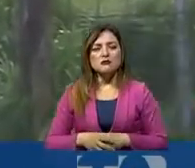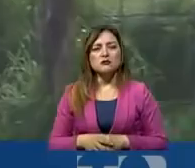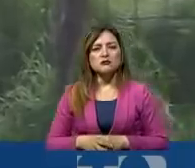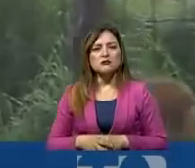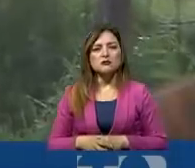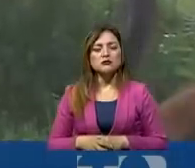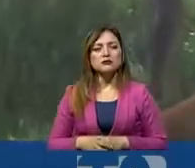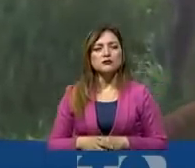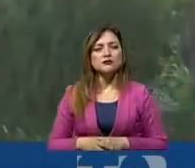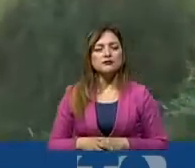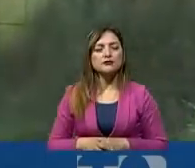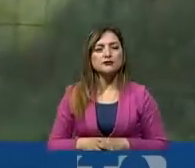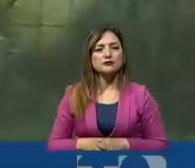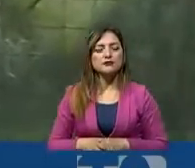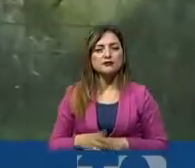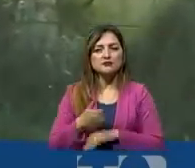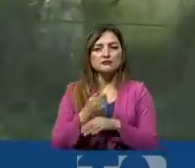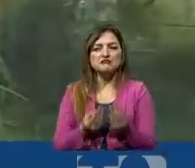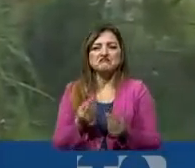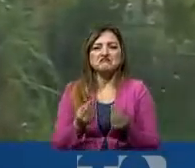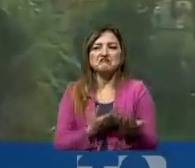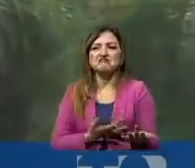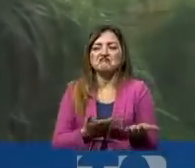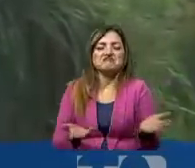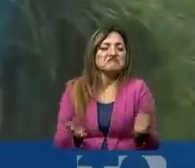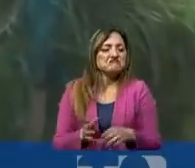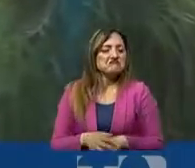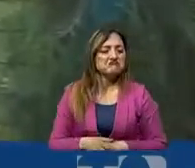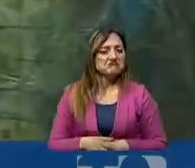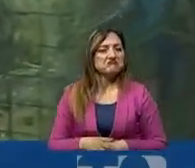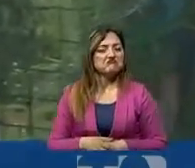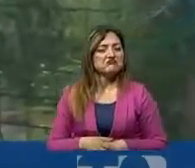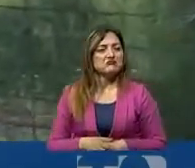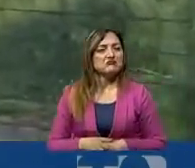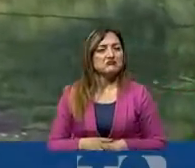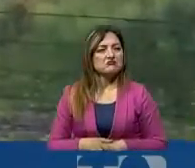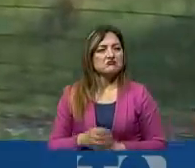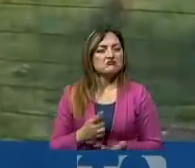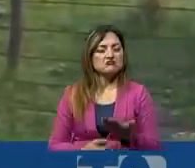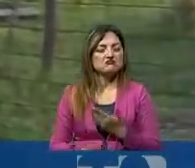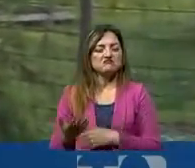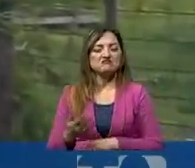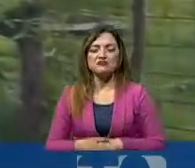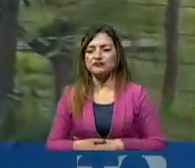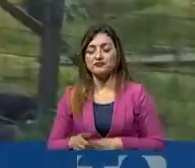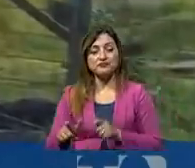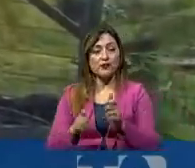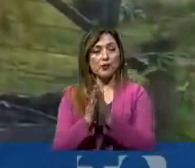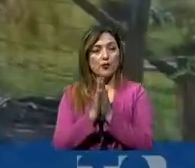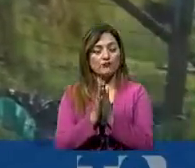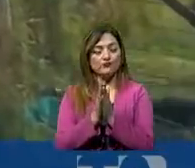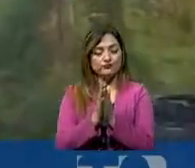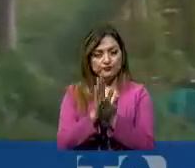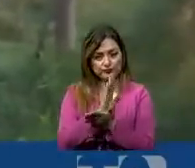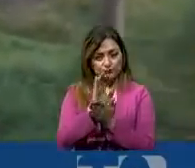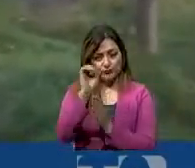y no sé qué están esperando. Por favor, esa es la... Perfecto, ese es el pedido de los vecinos de acá, de la Ciudadela, el